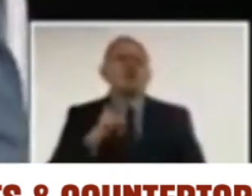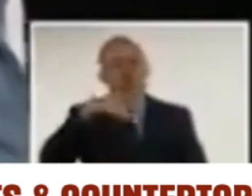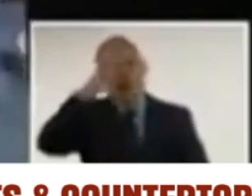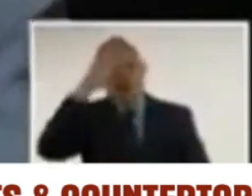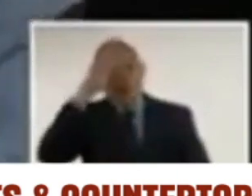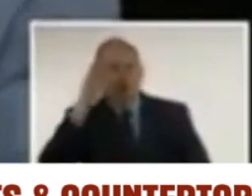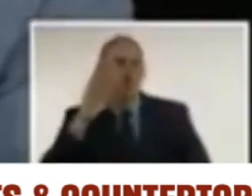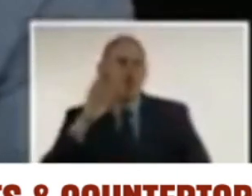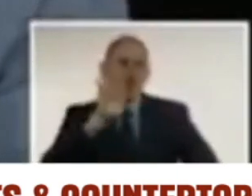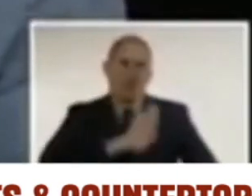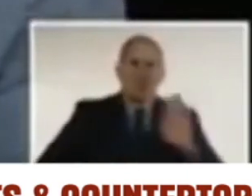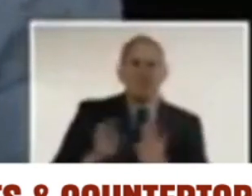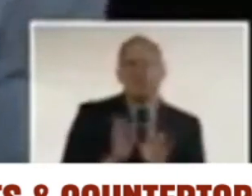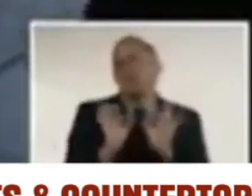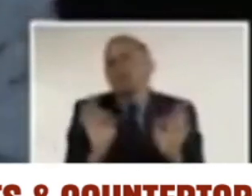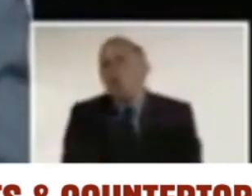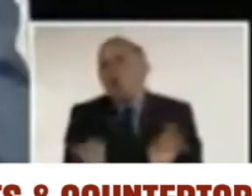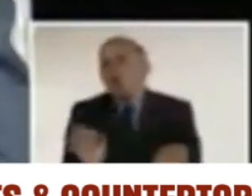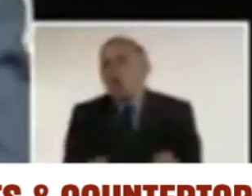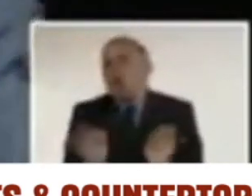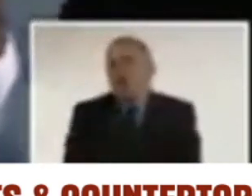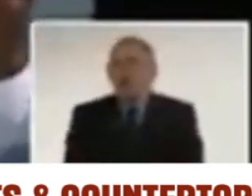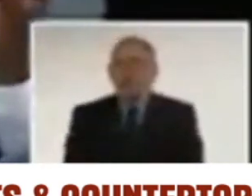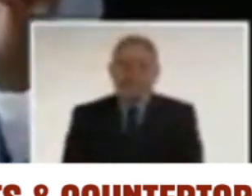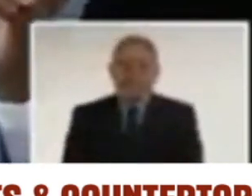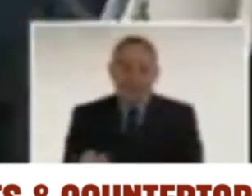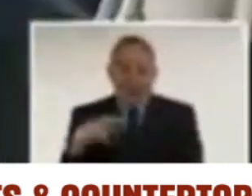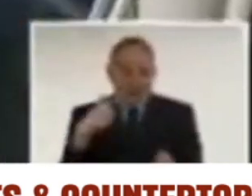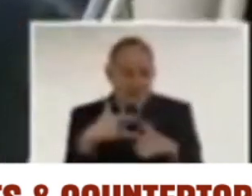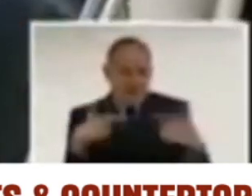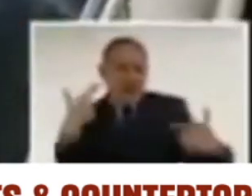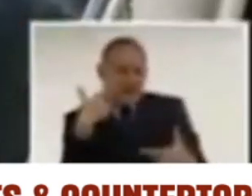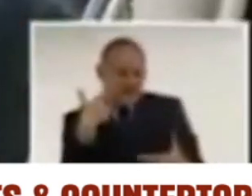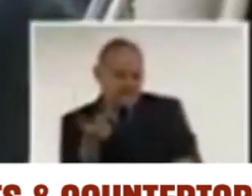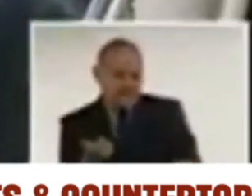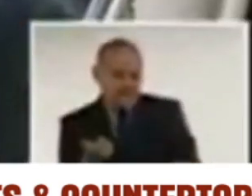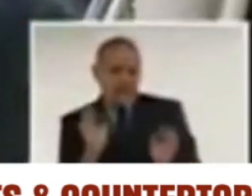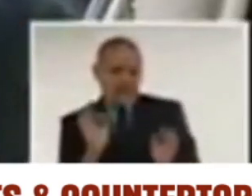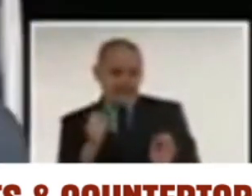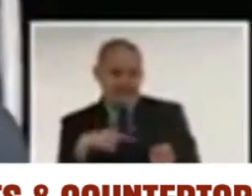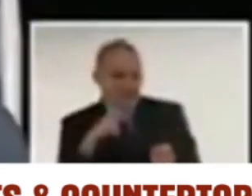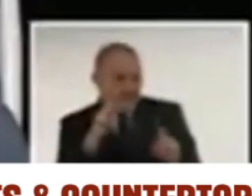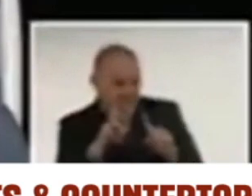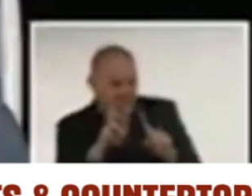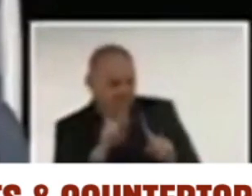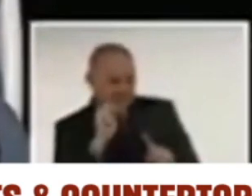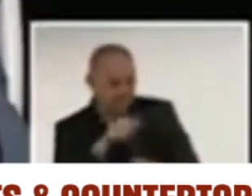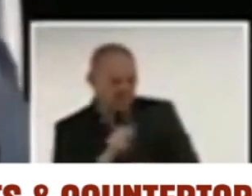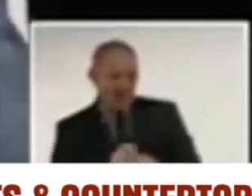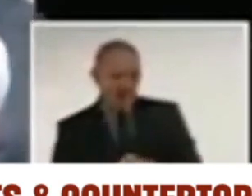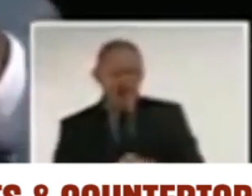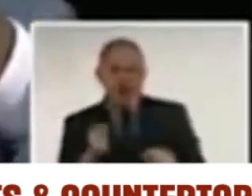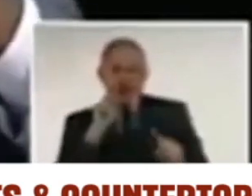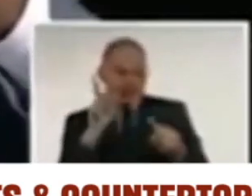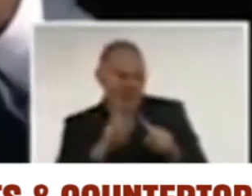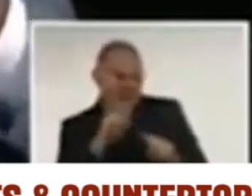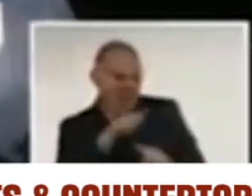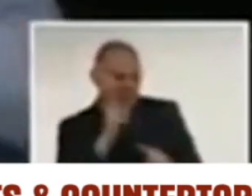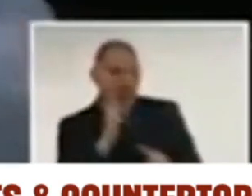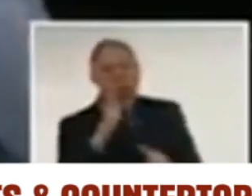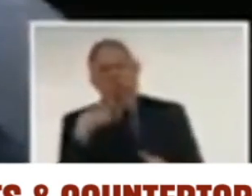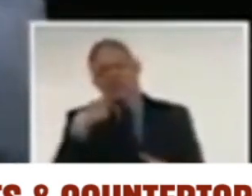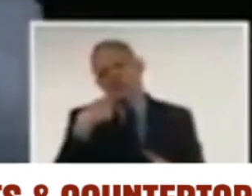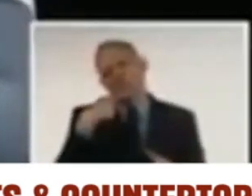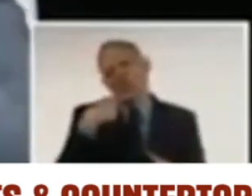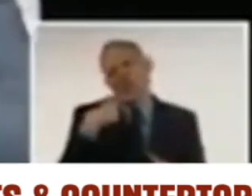prácticas comunicativas eficientes Lamentablemente por eso por eso era la pregunta Lamentablemente películas como inocencia que son la